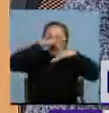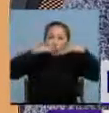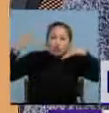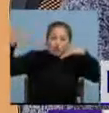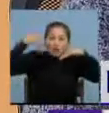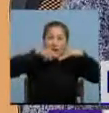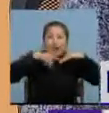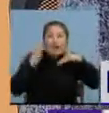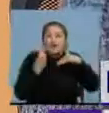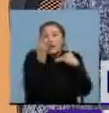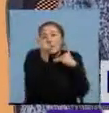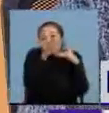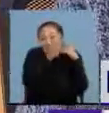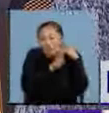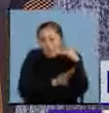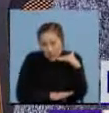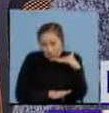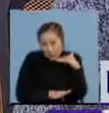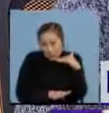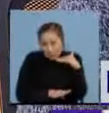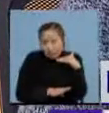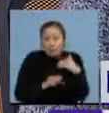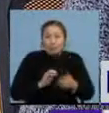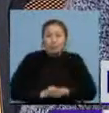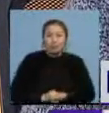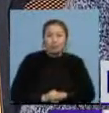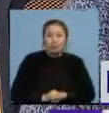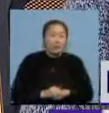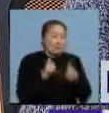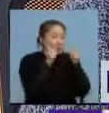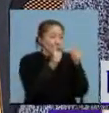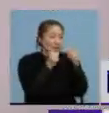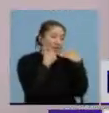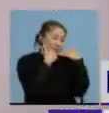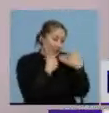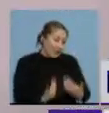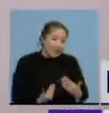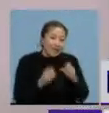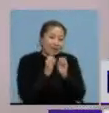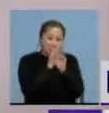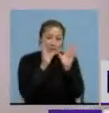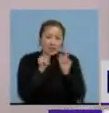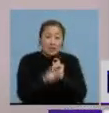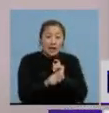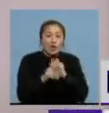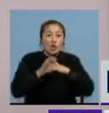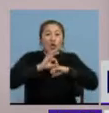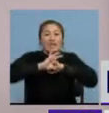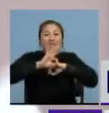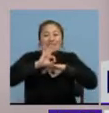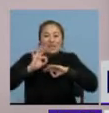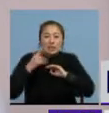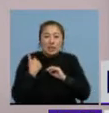baje en costo sin considerar lo que va a aportar causar perfecto muchas gracias muy clarito ingeniero simón